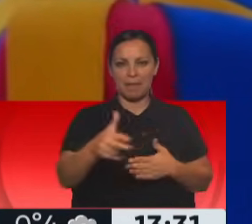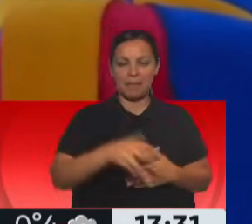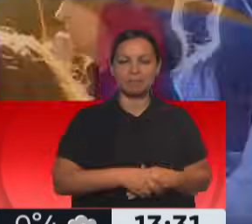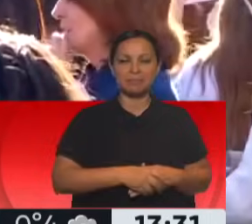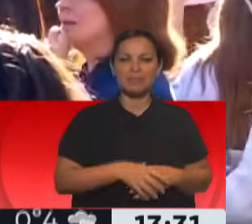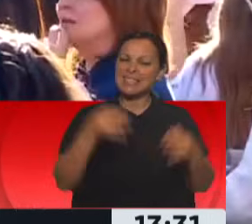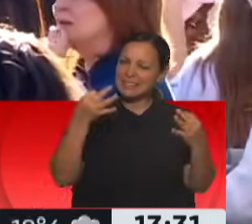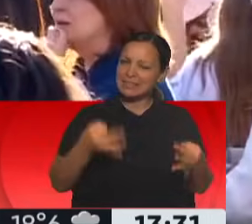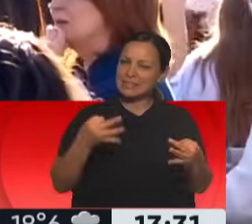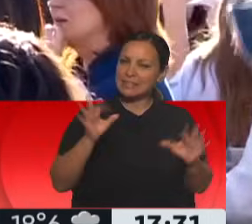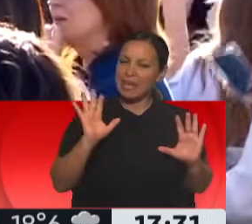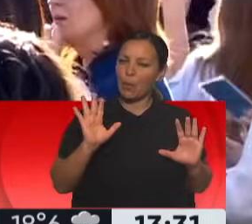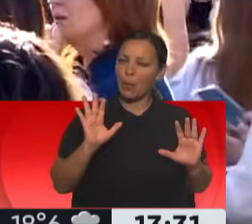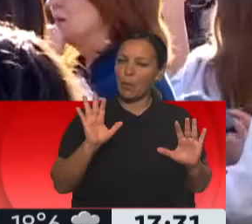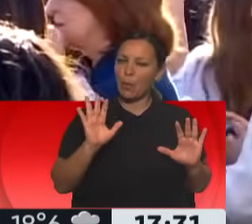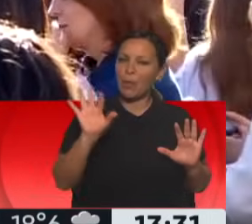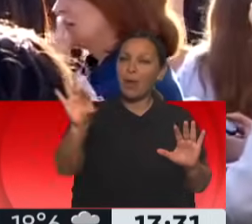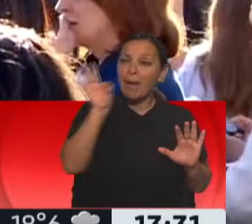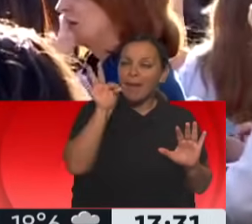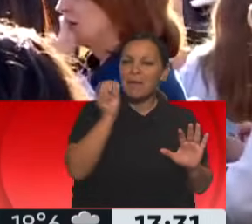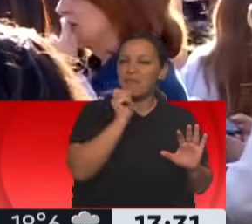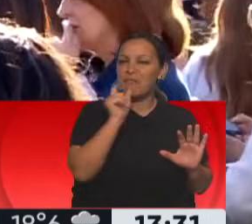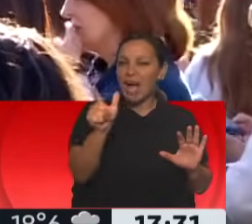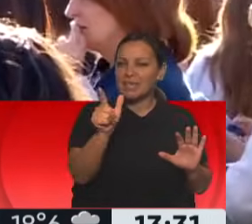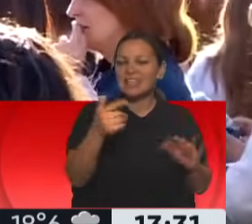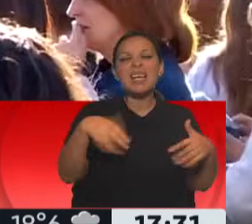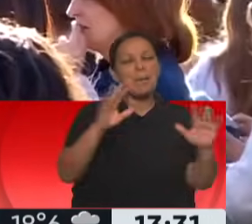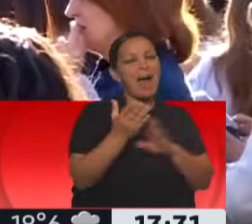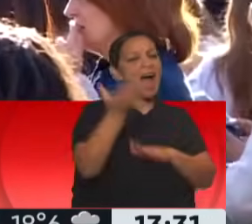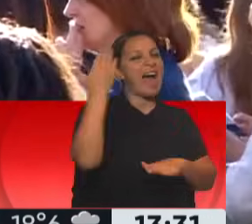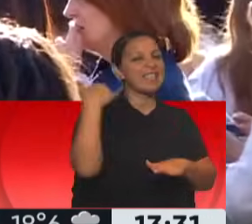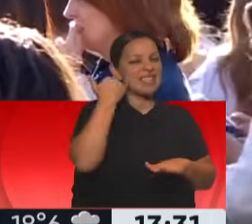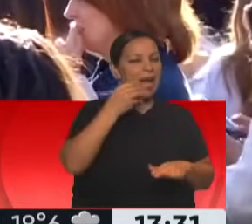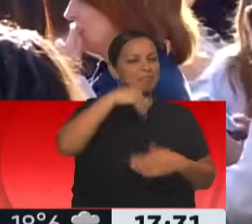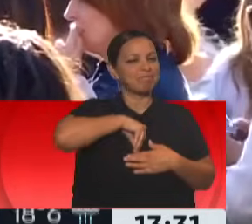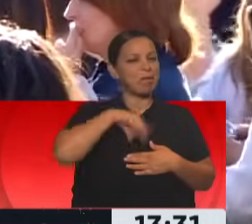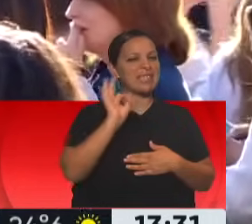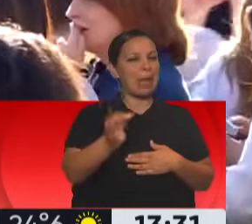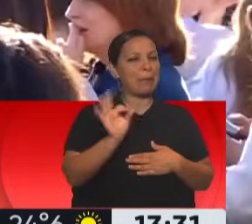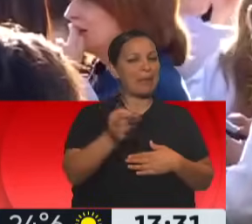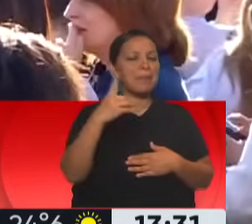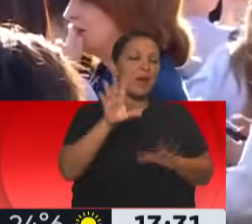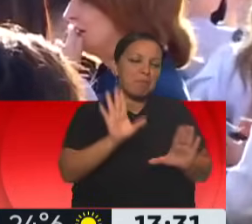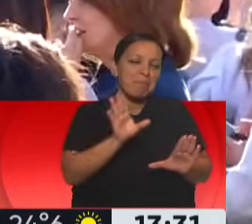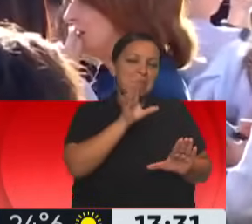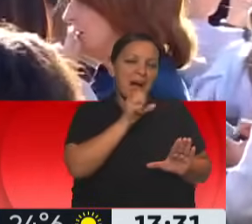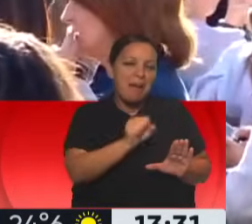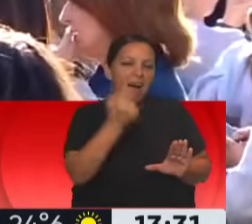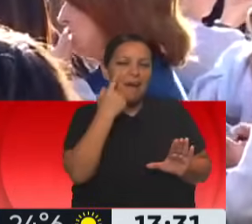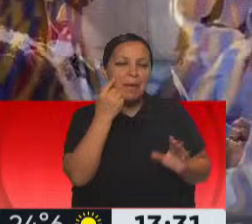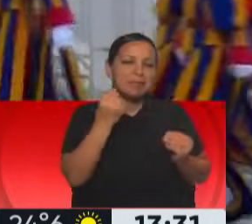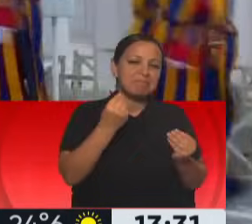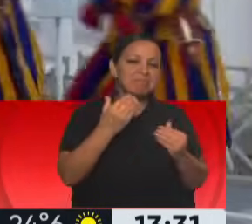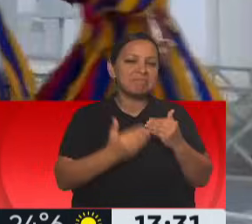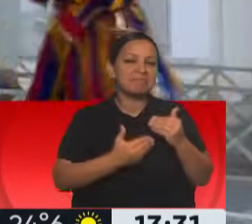la elección y se guardaron las formas. Es decir, quizás el mismo día de ayer ya sabían quién iba a ser el nuevo Papa, pero se guardaron las formas.